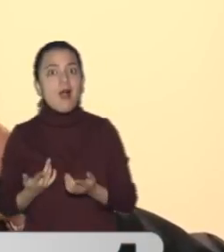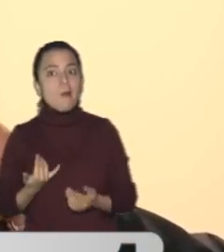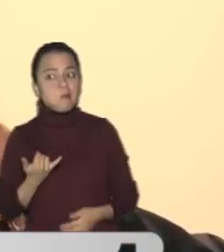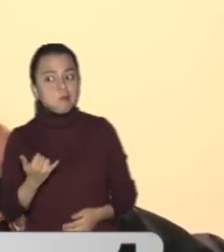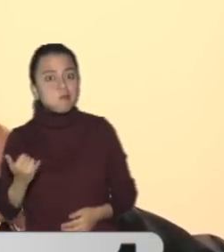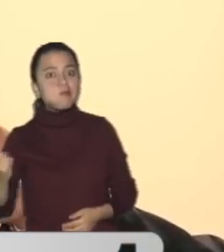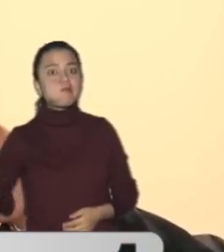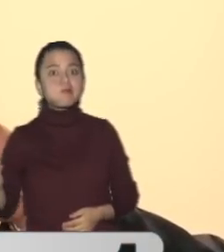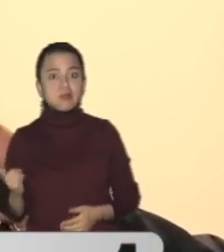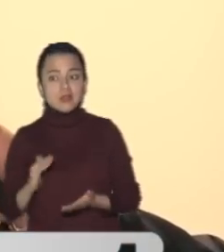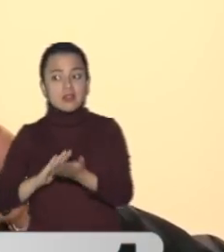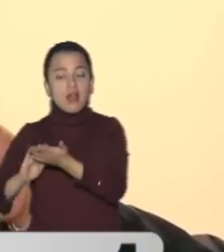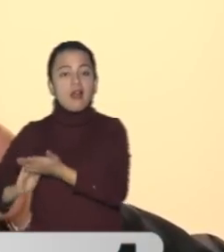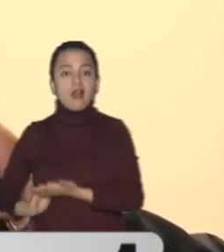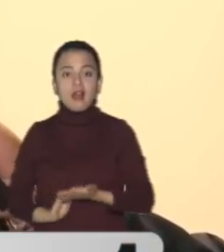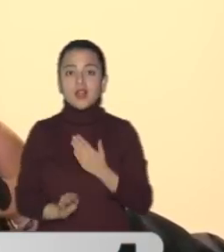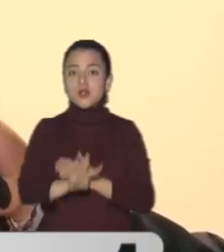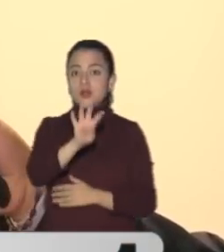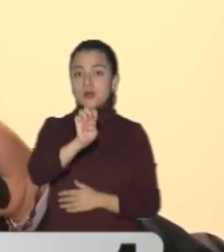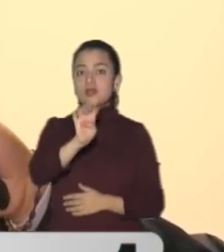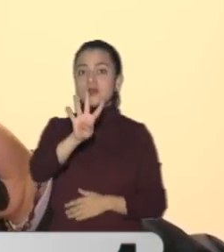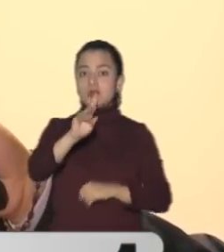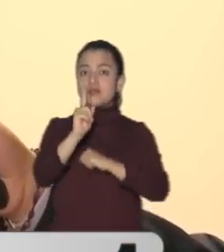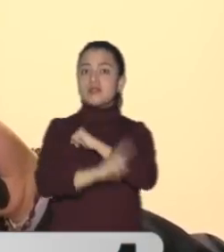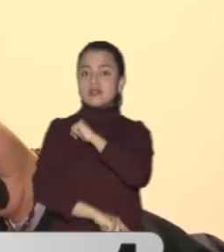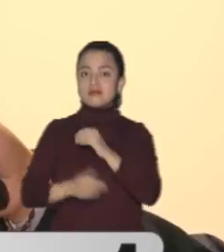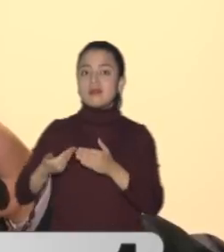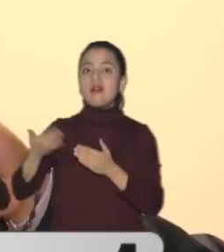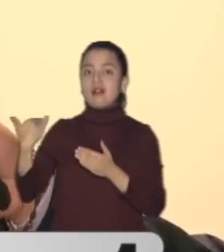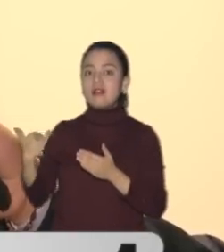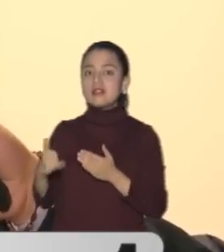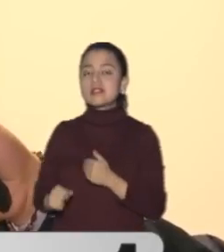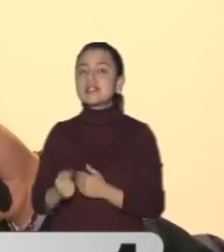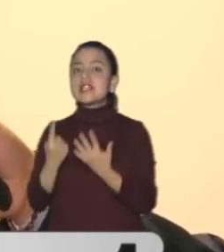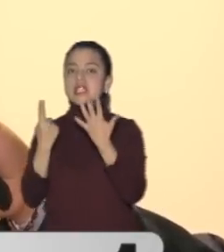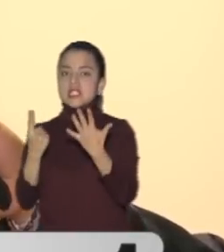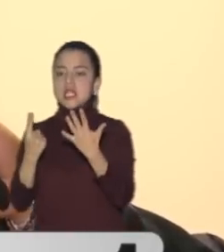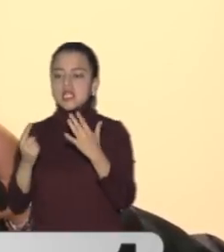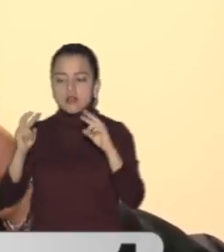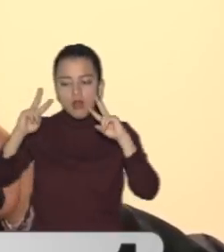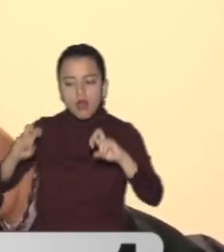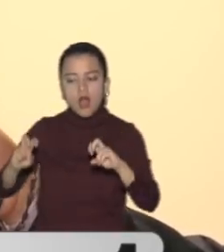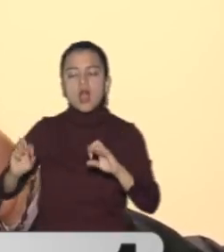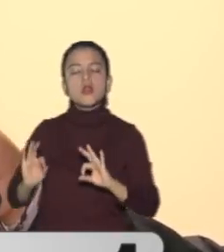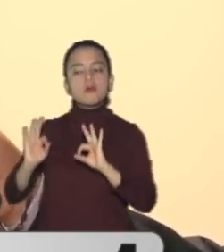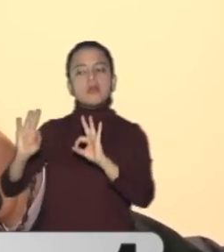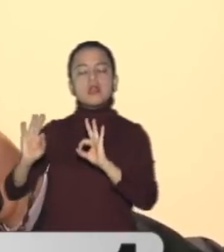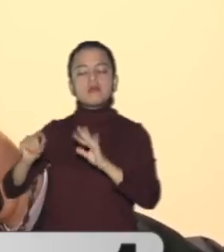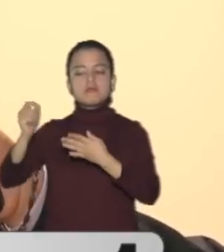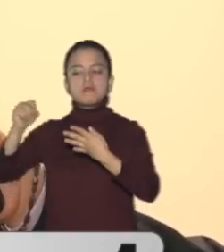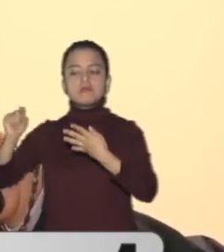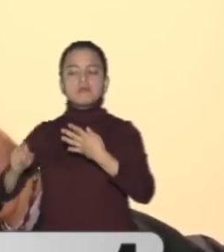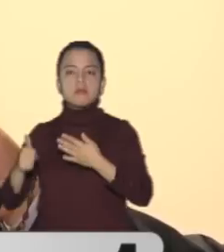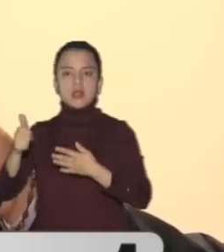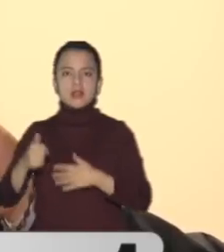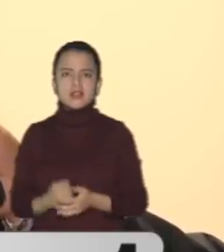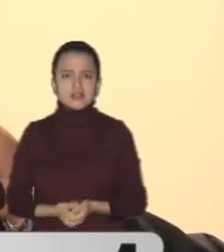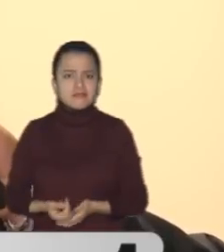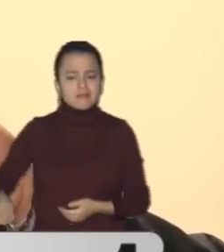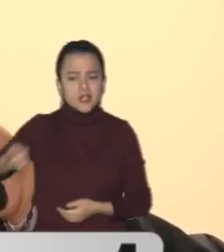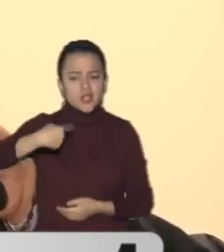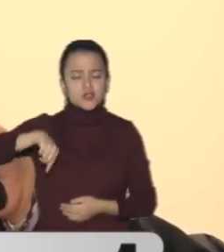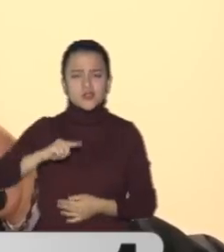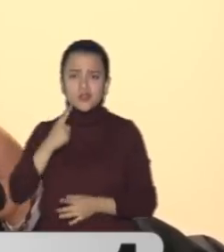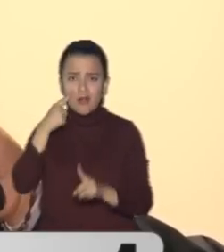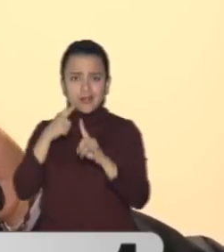cuales ya se han sancionado 94, 6 fueron exonerados y 4 están en trámite. Aquí no se trata de multas. Cuando